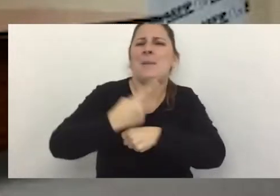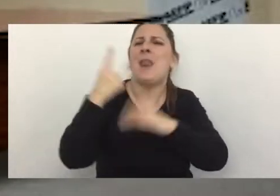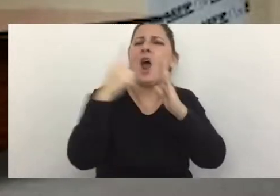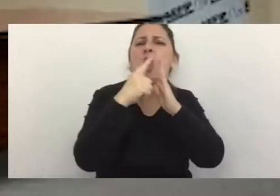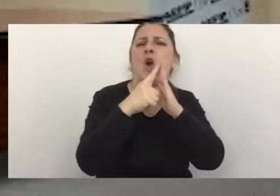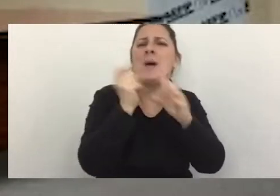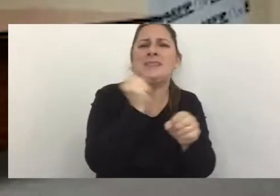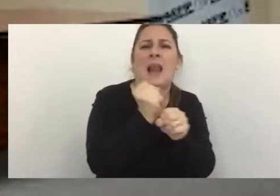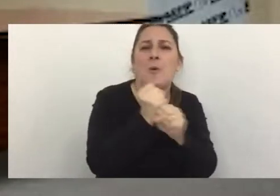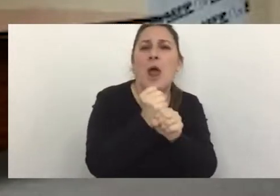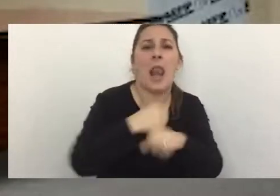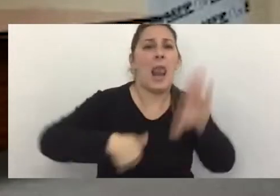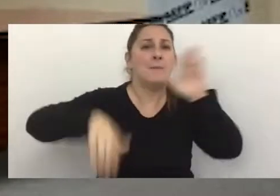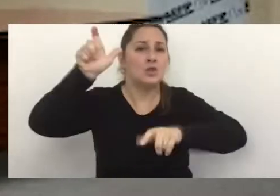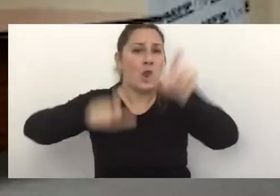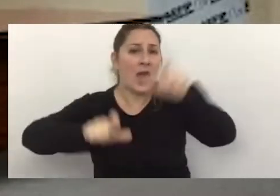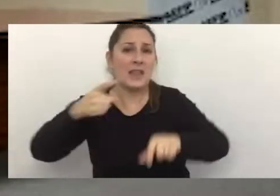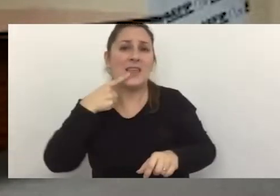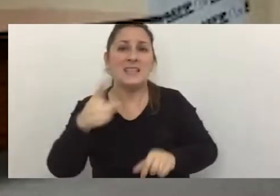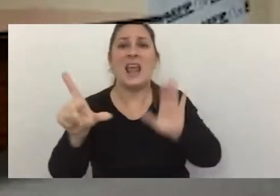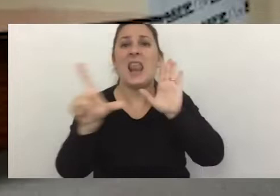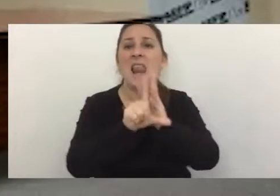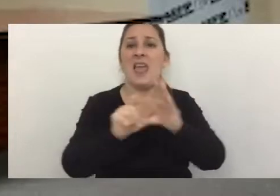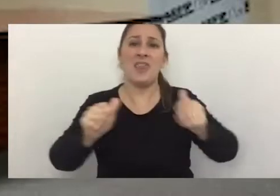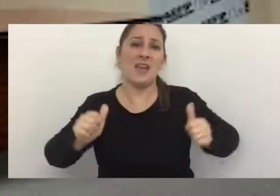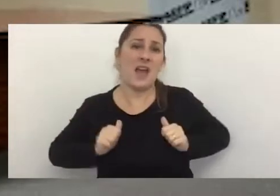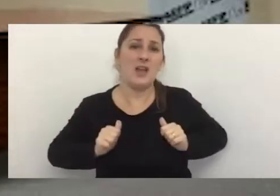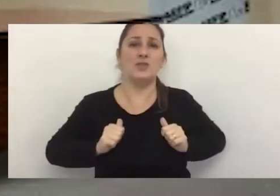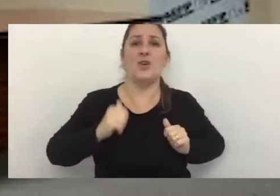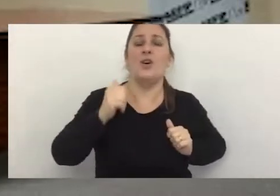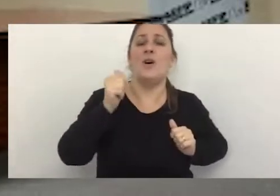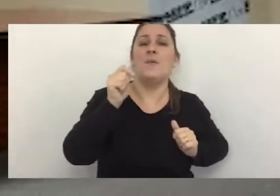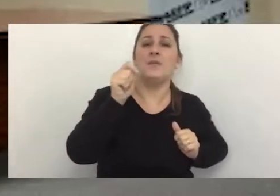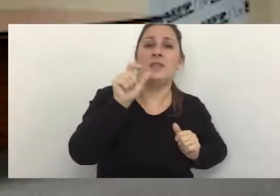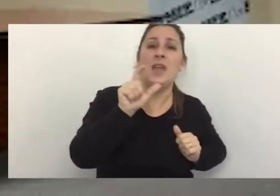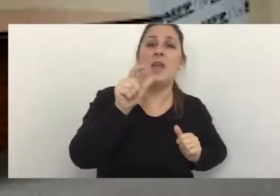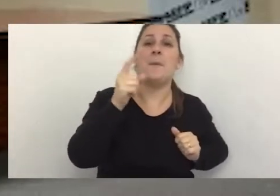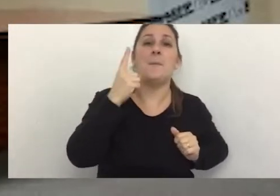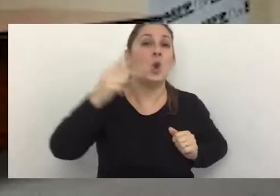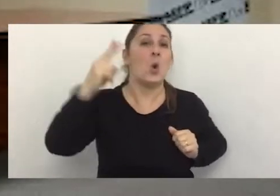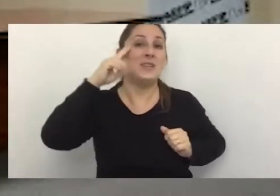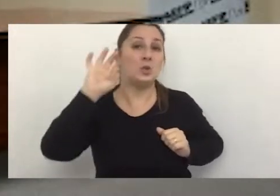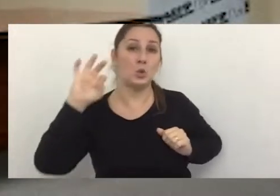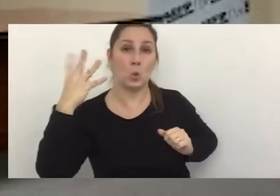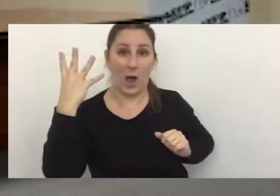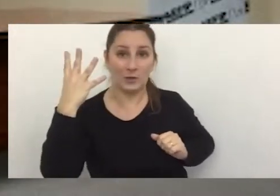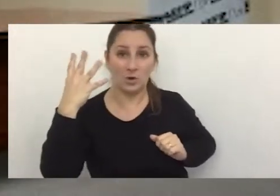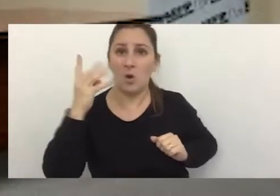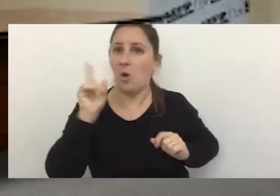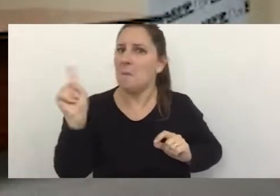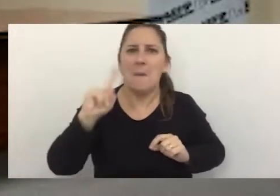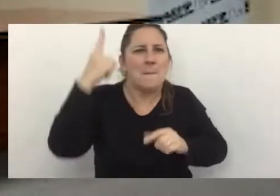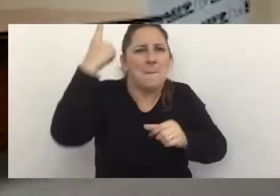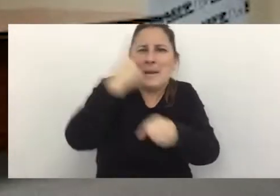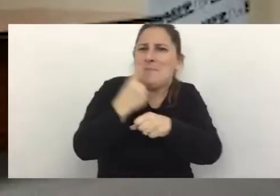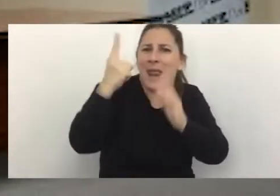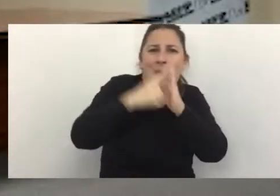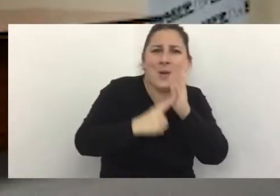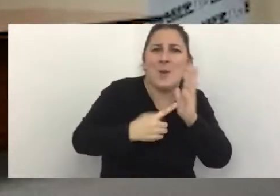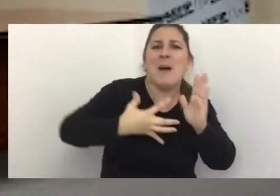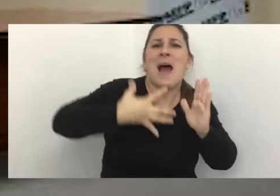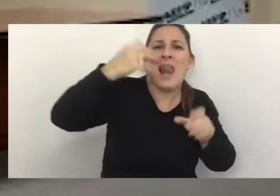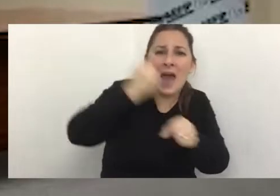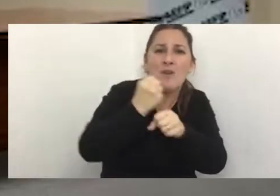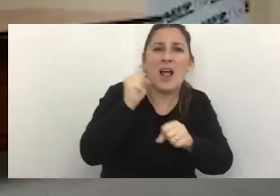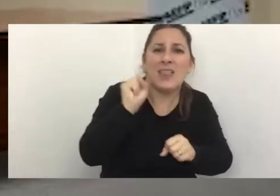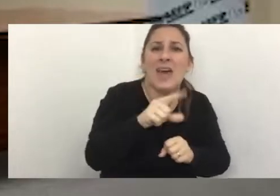mayoría responde la ley del descanso dominical, que es de 1904. Y en realidad la primera norma laboral en Argentina es